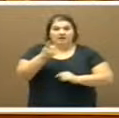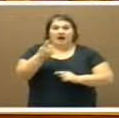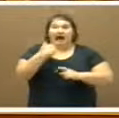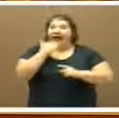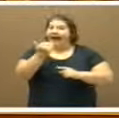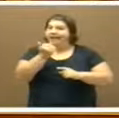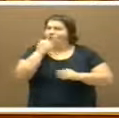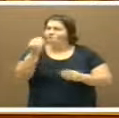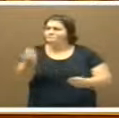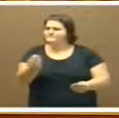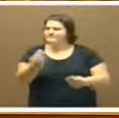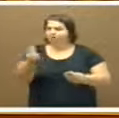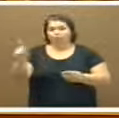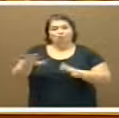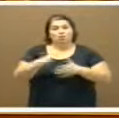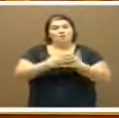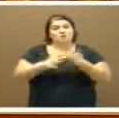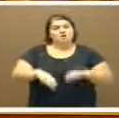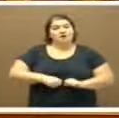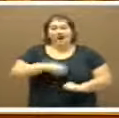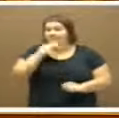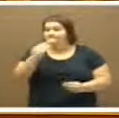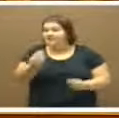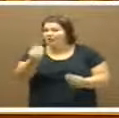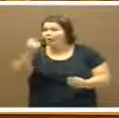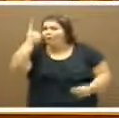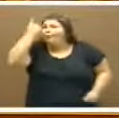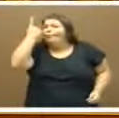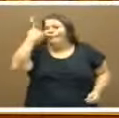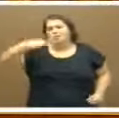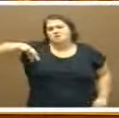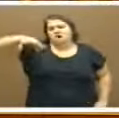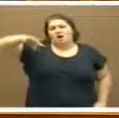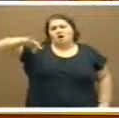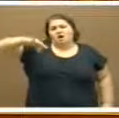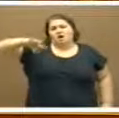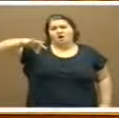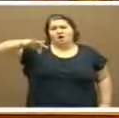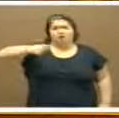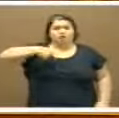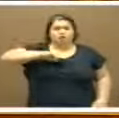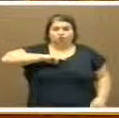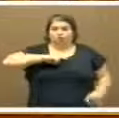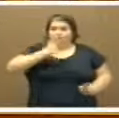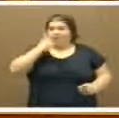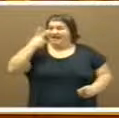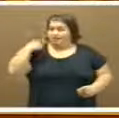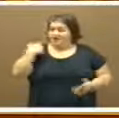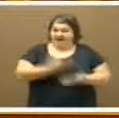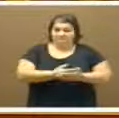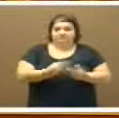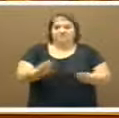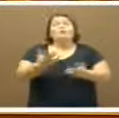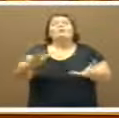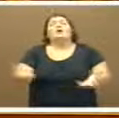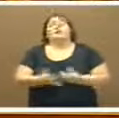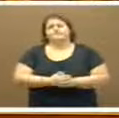mejorado desde que están ustedes gobernando. Una sola cosa en la que estemos mejor que hace dos años, señor consejero.